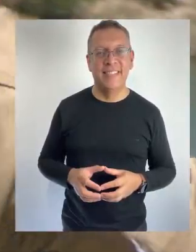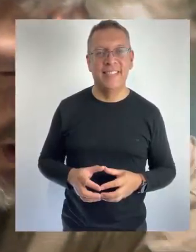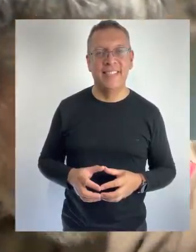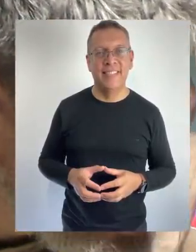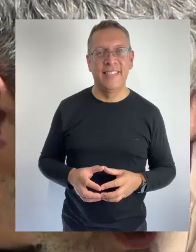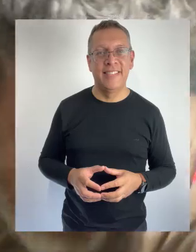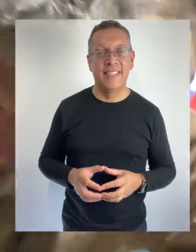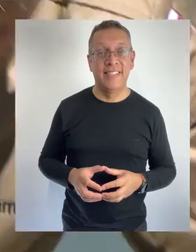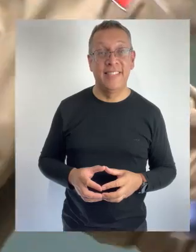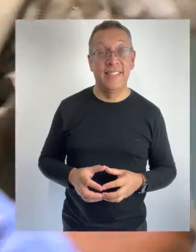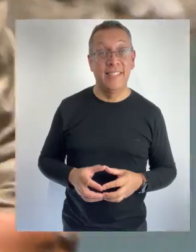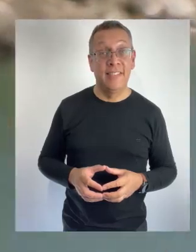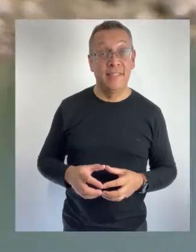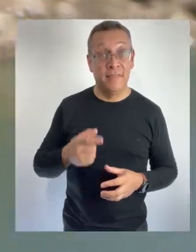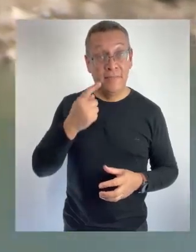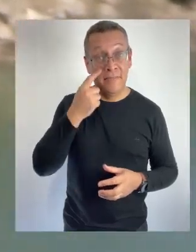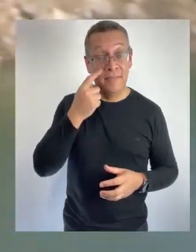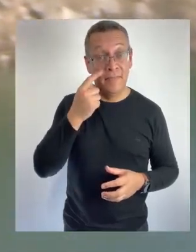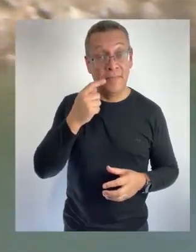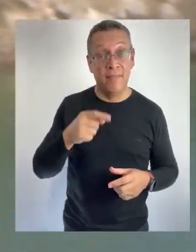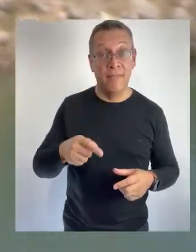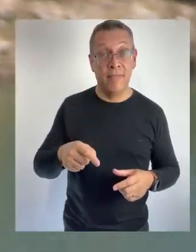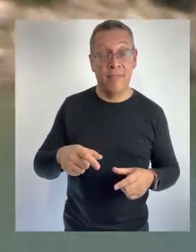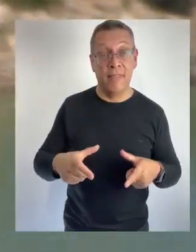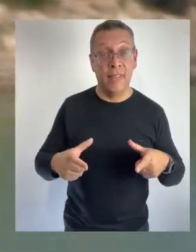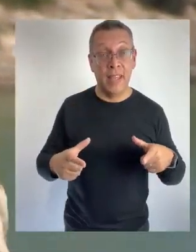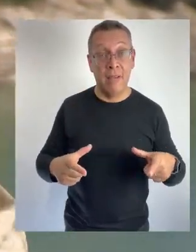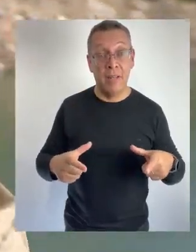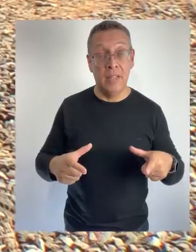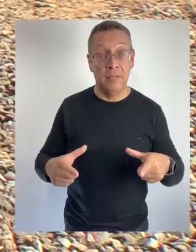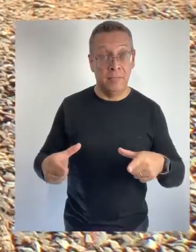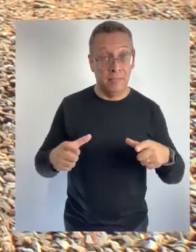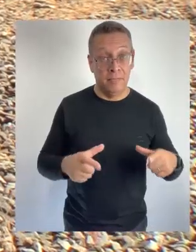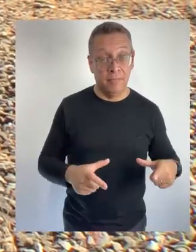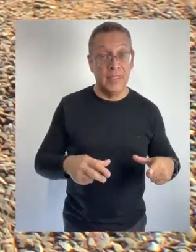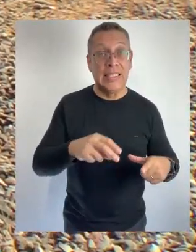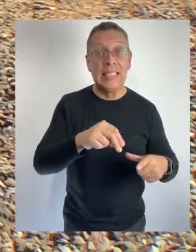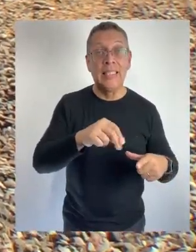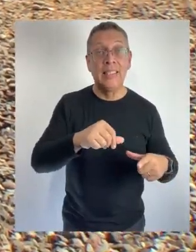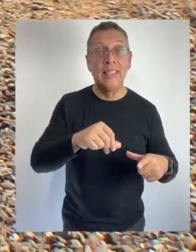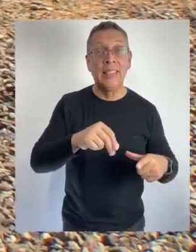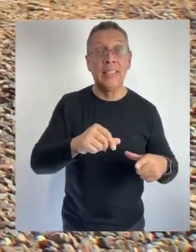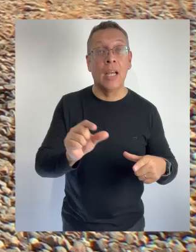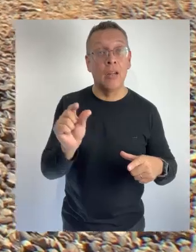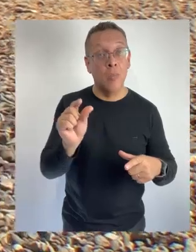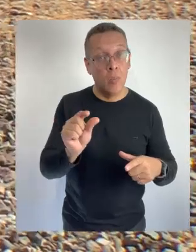Se puede igual poner un poquito de sal por la verdura.